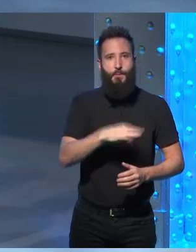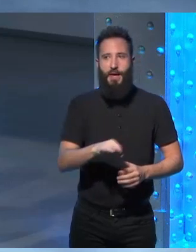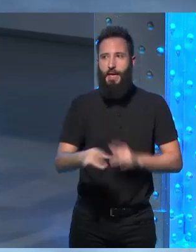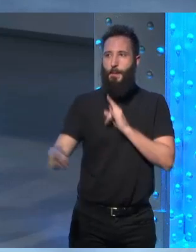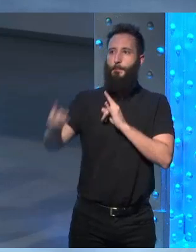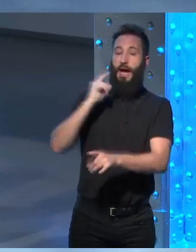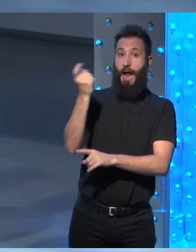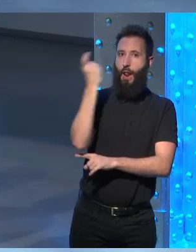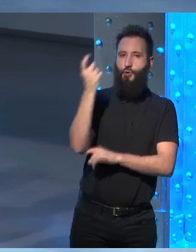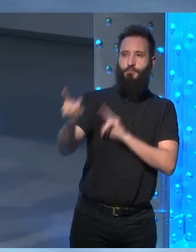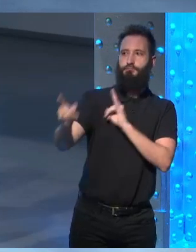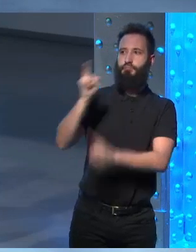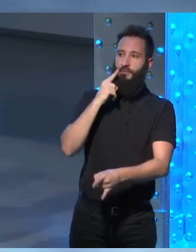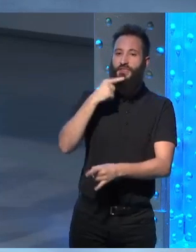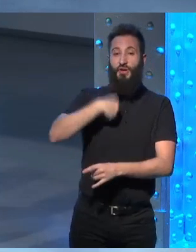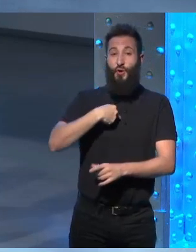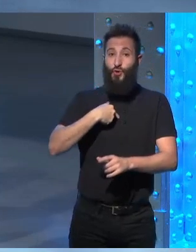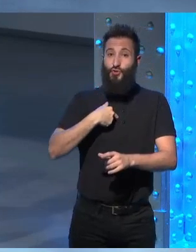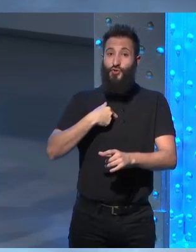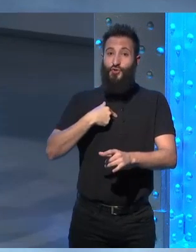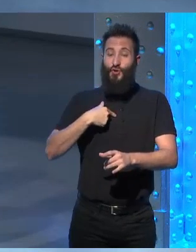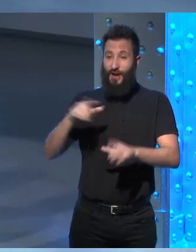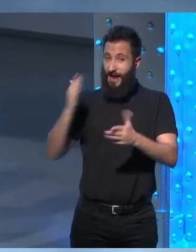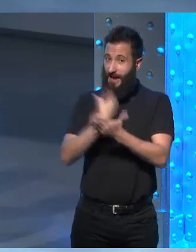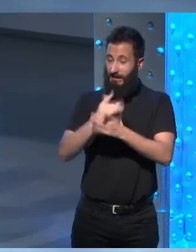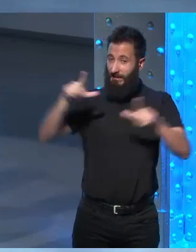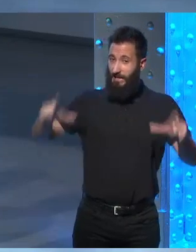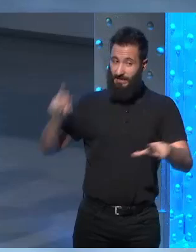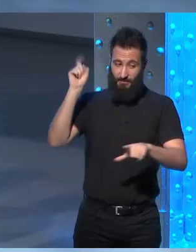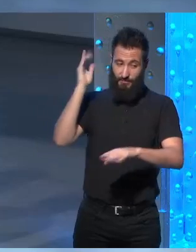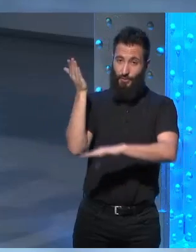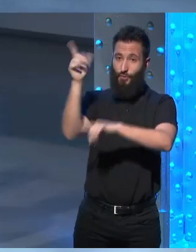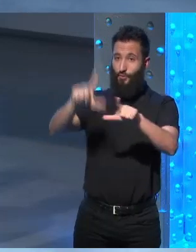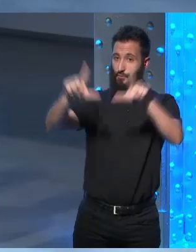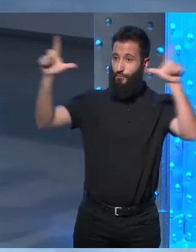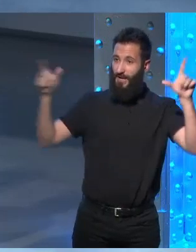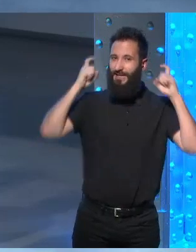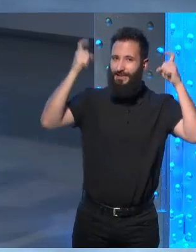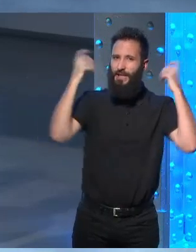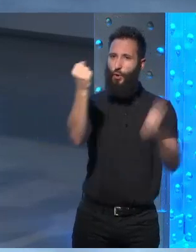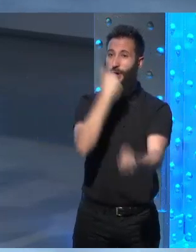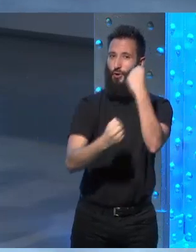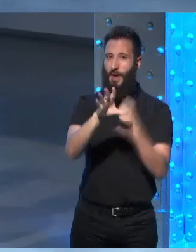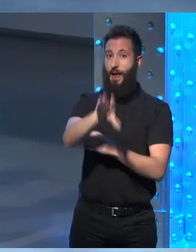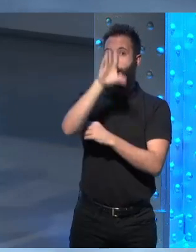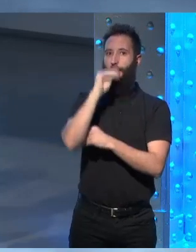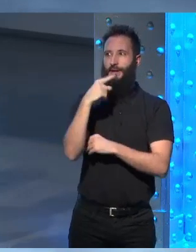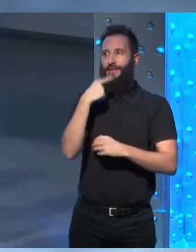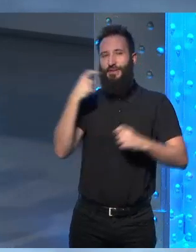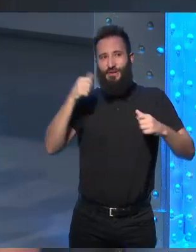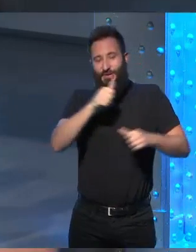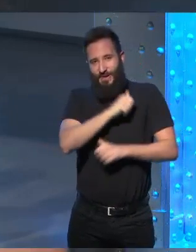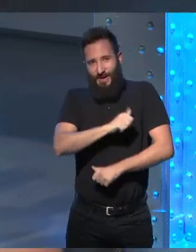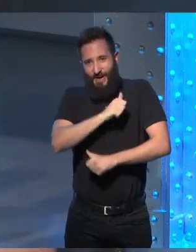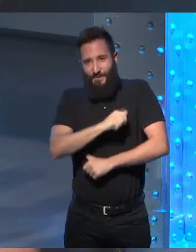llaman docentes y me dicen, he puesto tus vídeos en clase para que entiendan la economía y tal, esto, lo otro, y digo, hombre, sí, espero que no se quede en